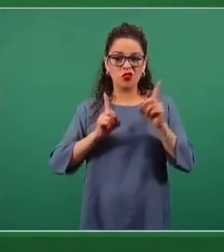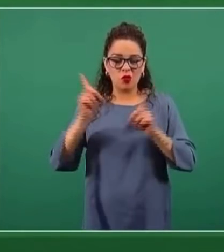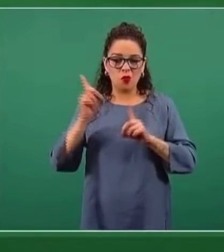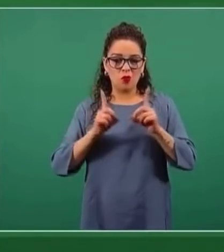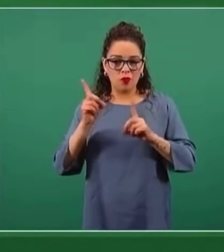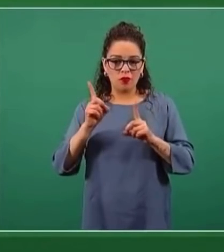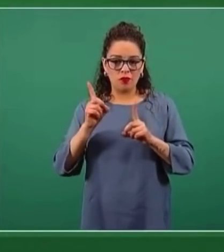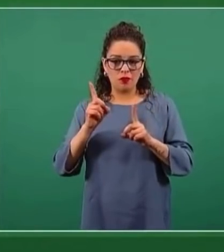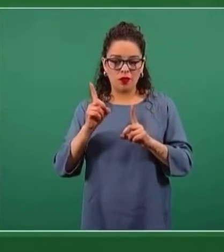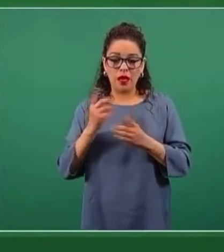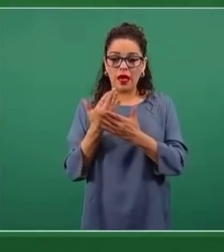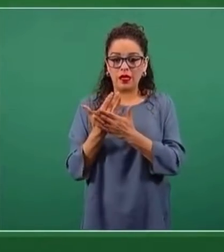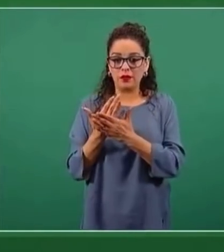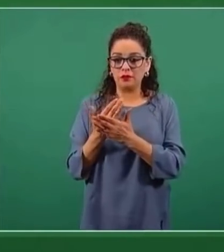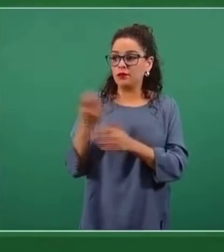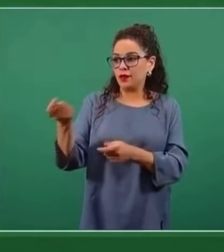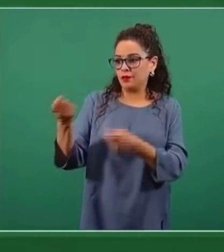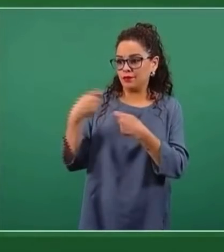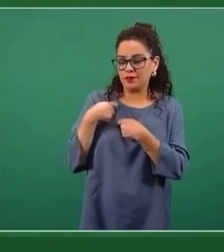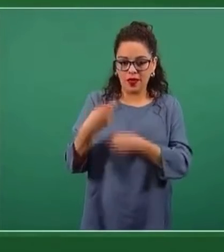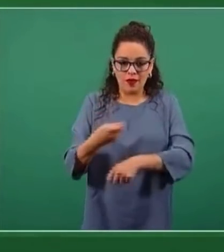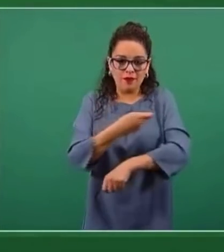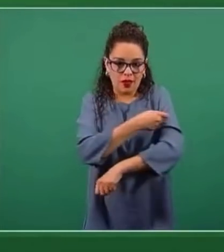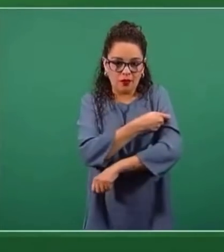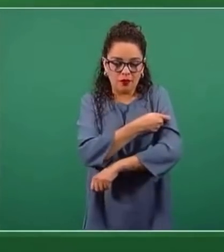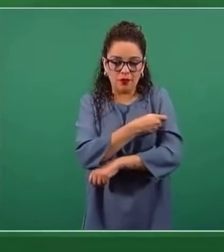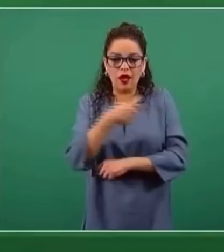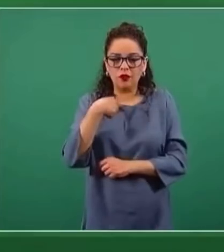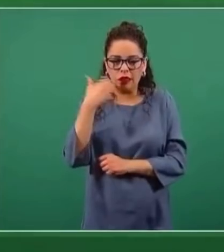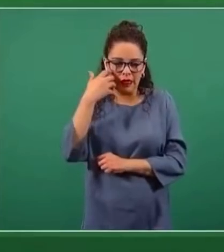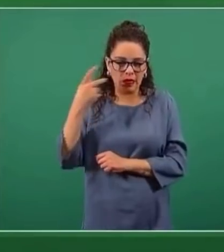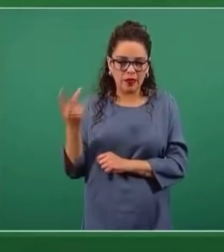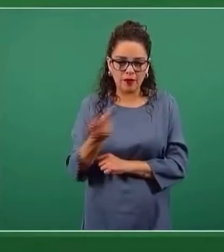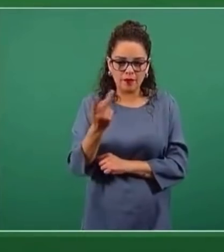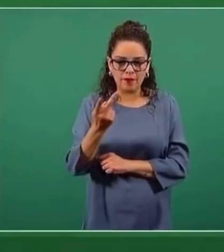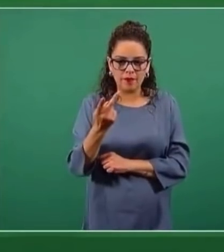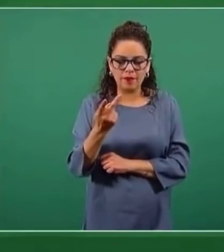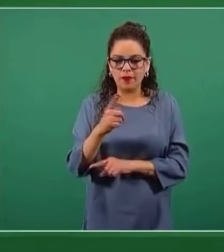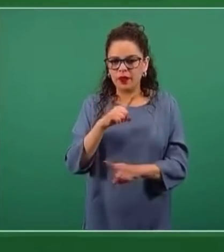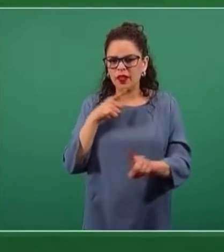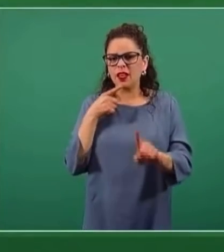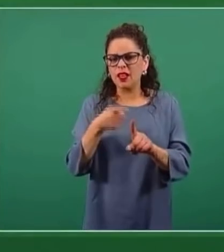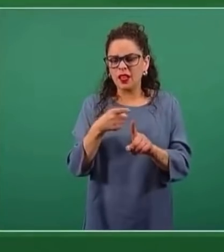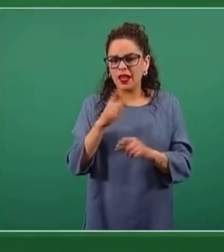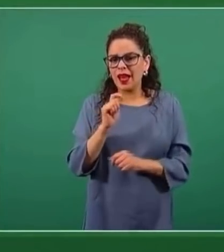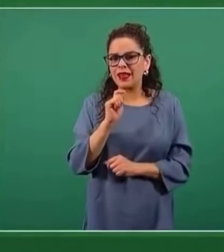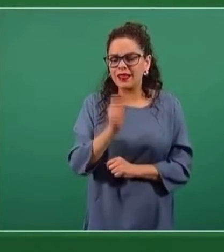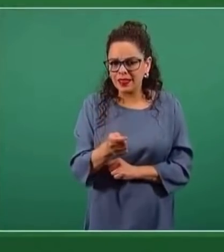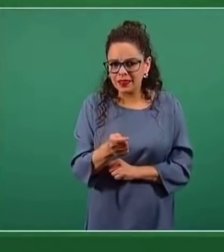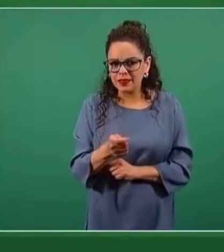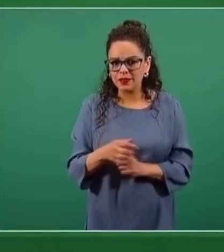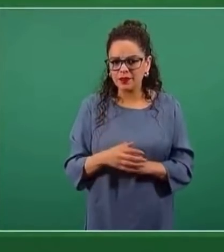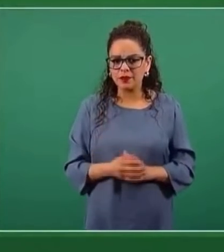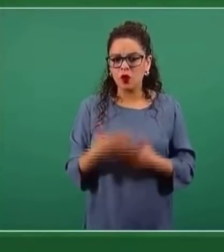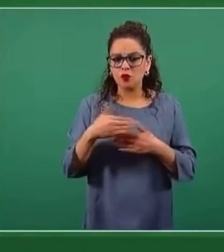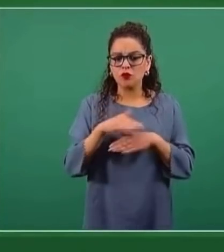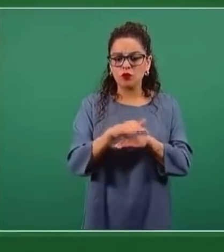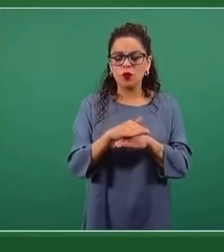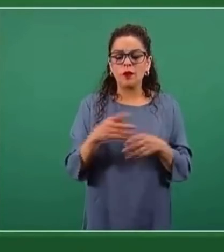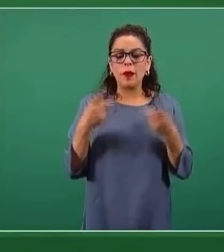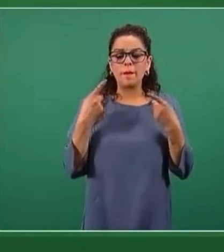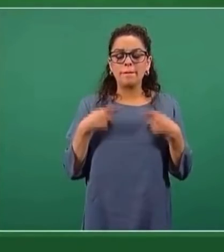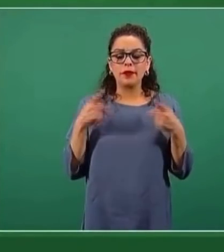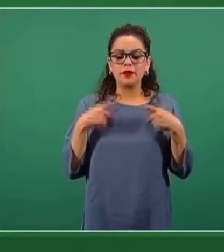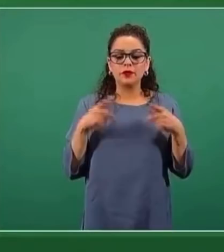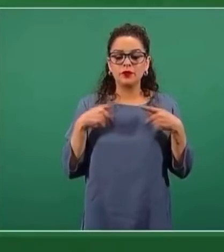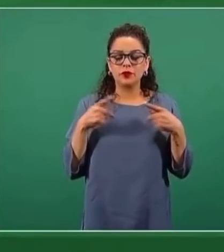por recibir la vacuna. Mi pregunta más que nada va encaminada acerca de las personas que